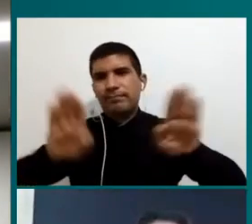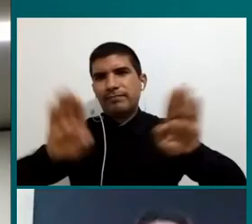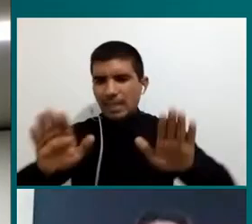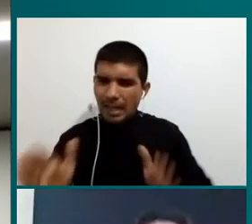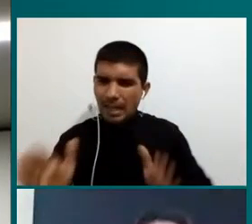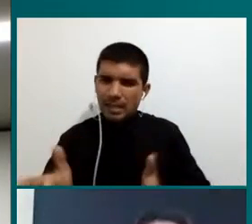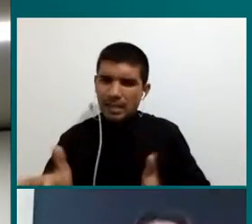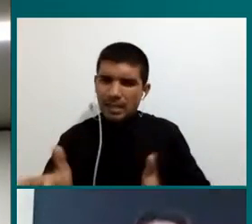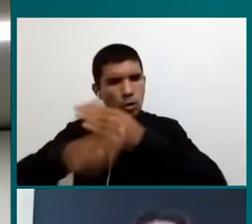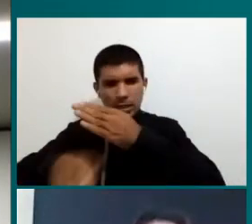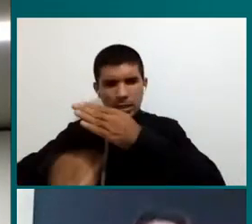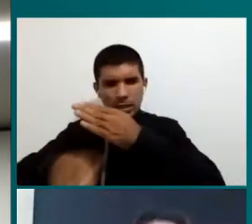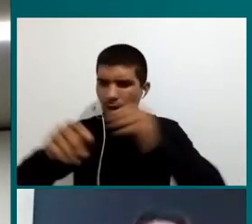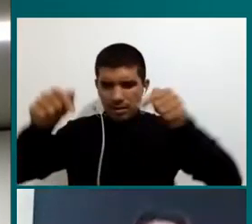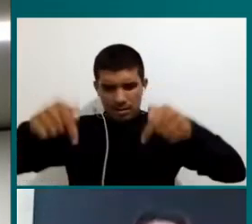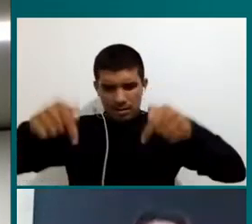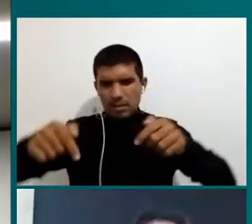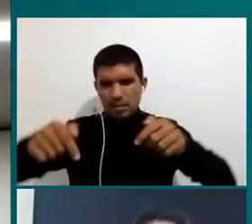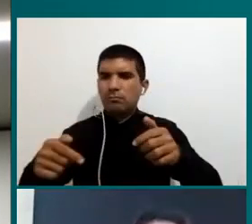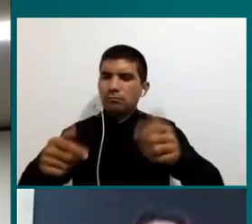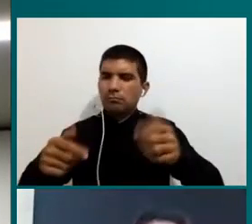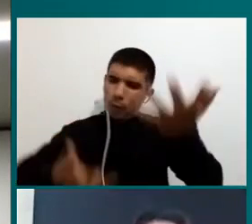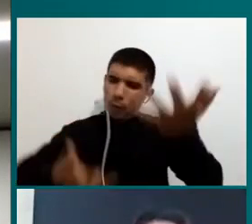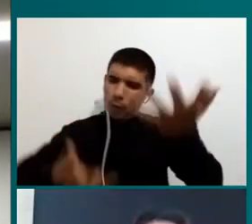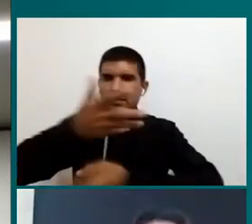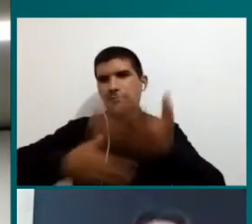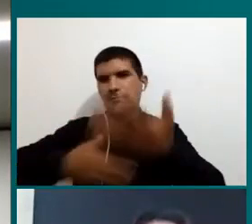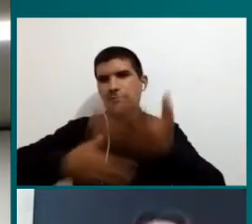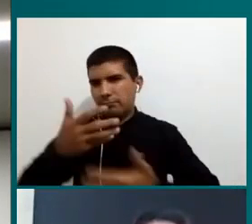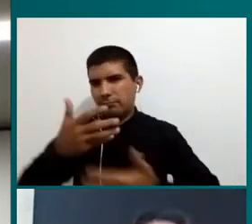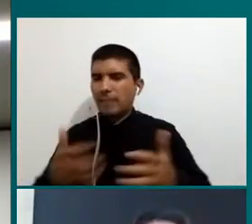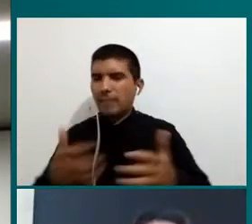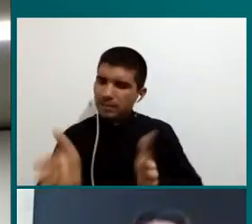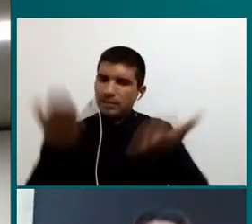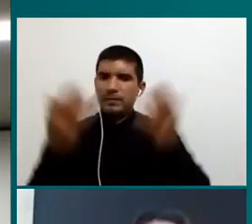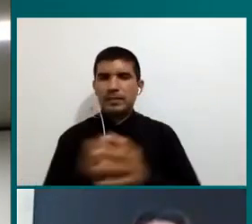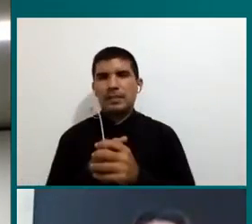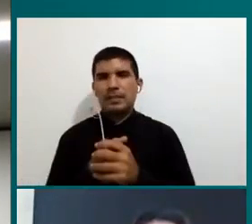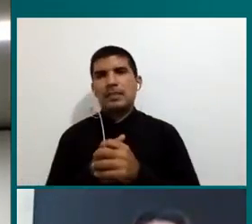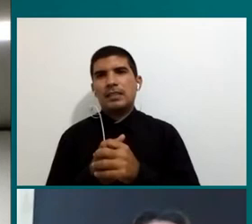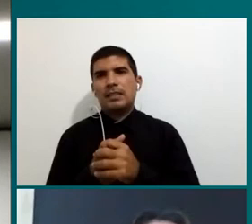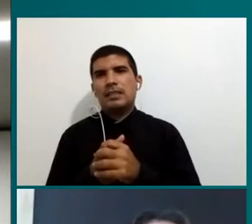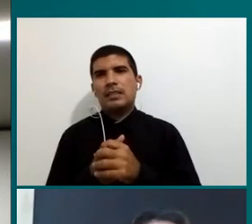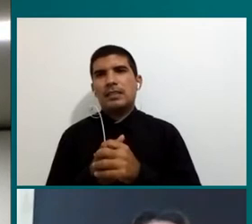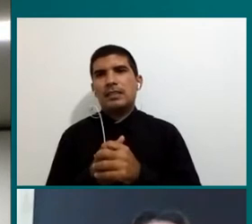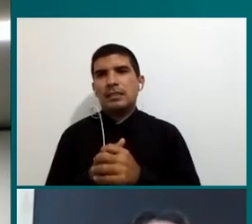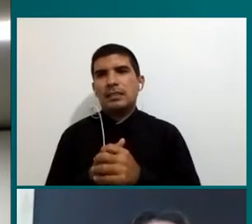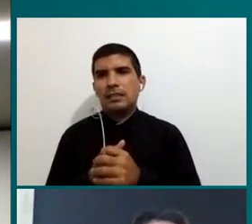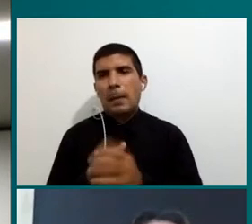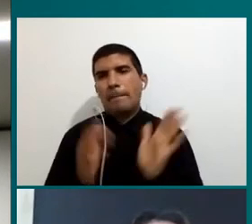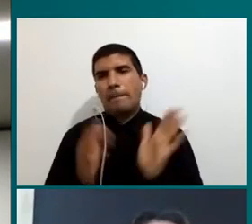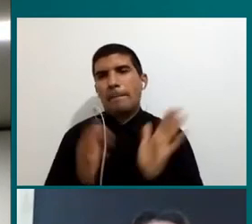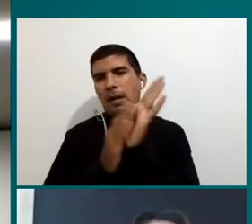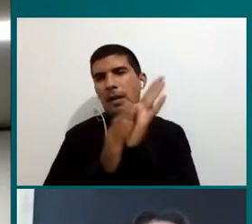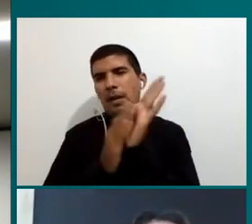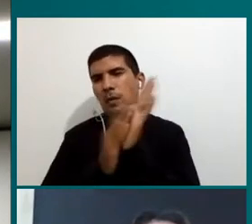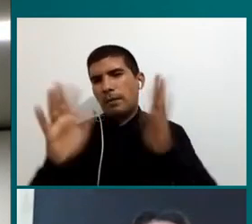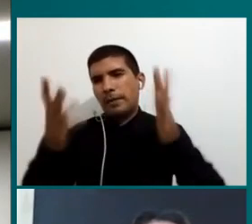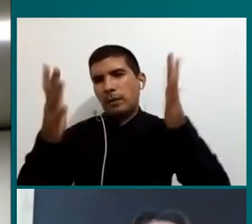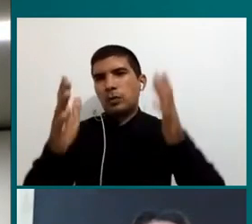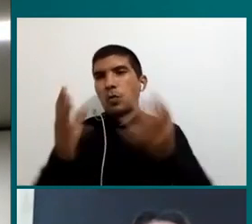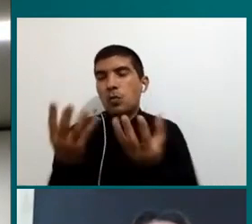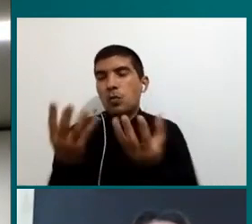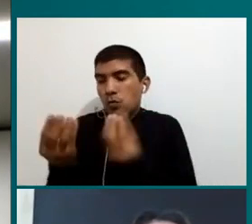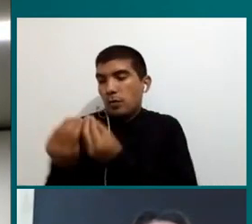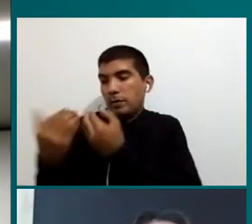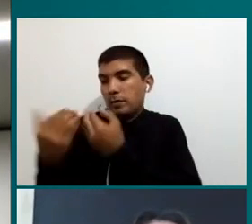que compartieron conmigo y le mando un aplauso y unas felicitaciones para el equipo organizador. Espero que